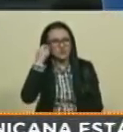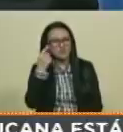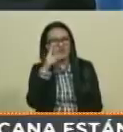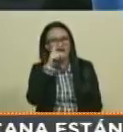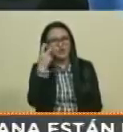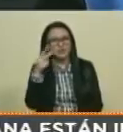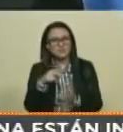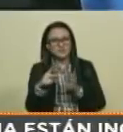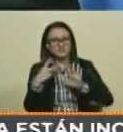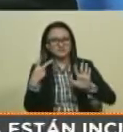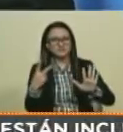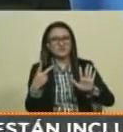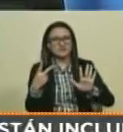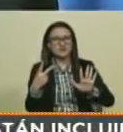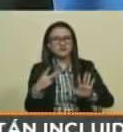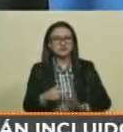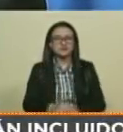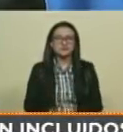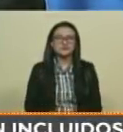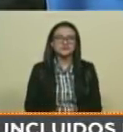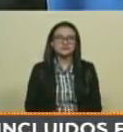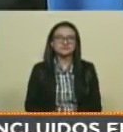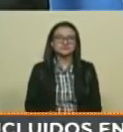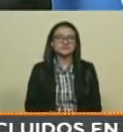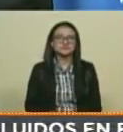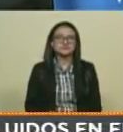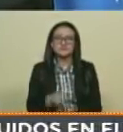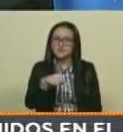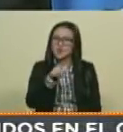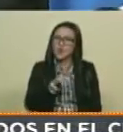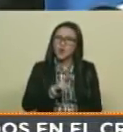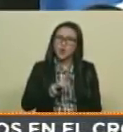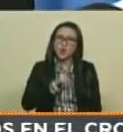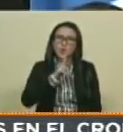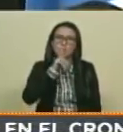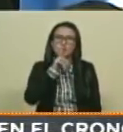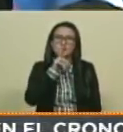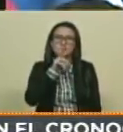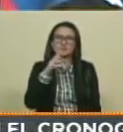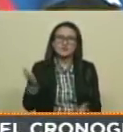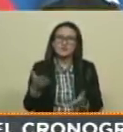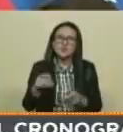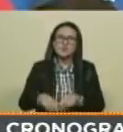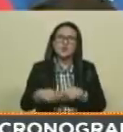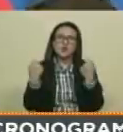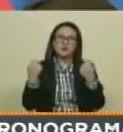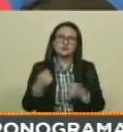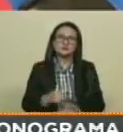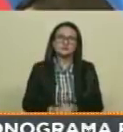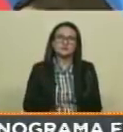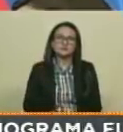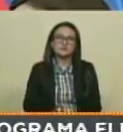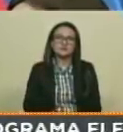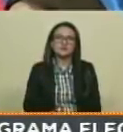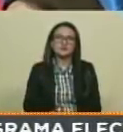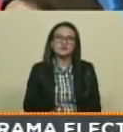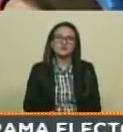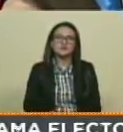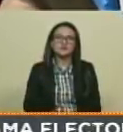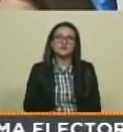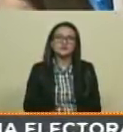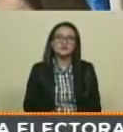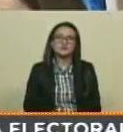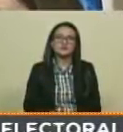Esto tuvo un efecto devastador en la promoción de la violencia callejera. La total